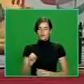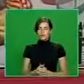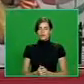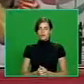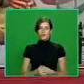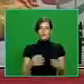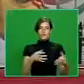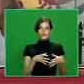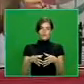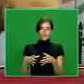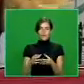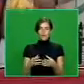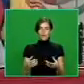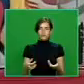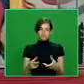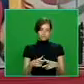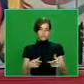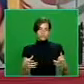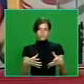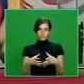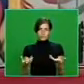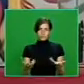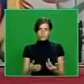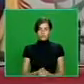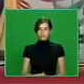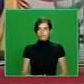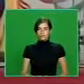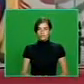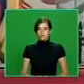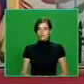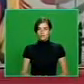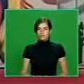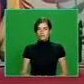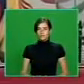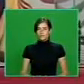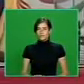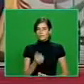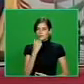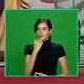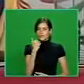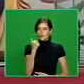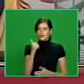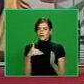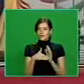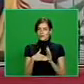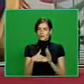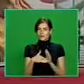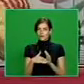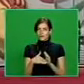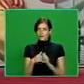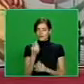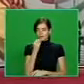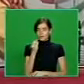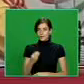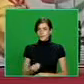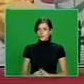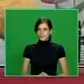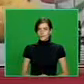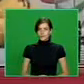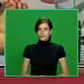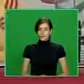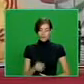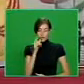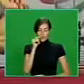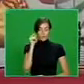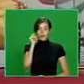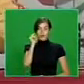organizaciones bandas pues casi 10,000 muchachos hombres